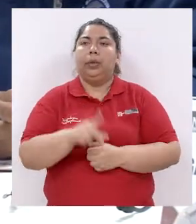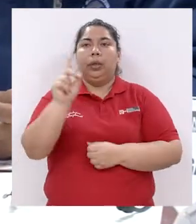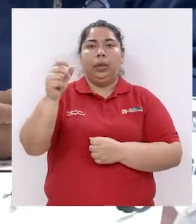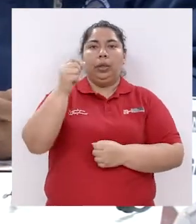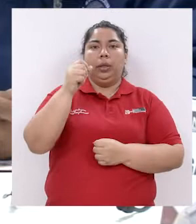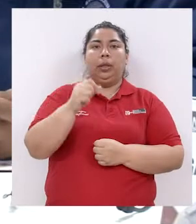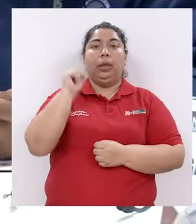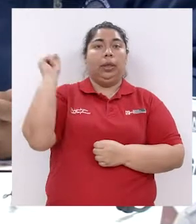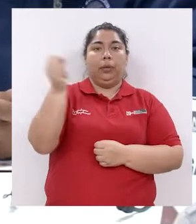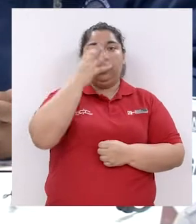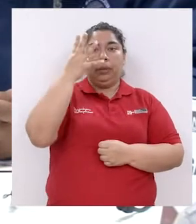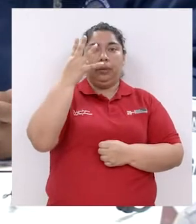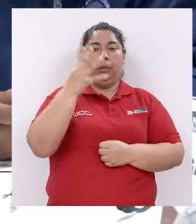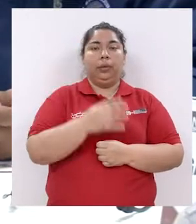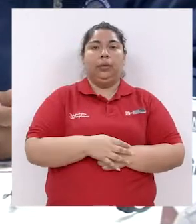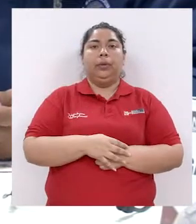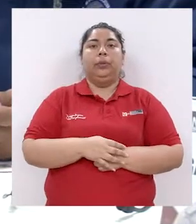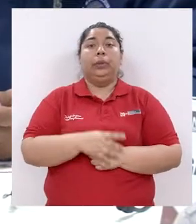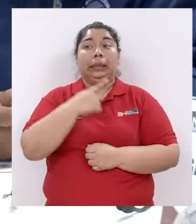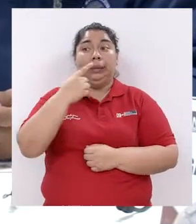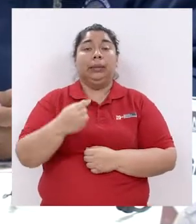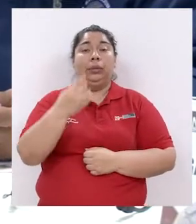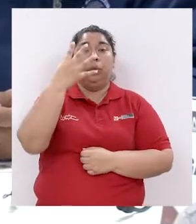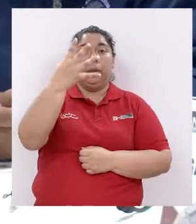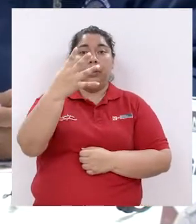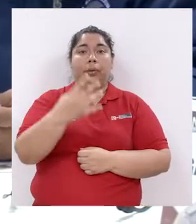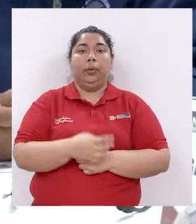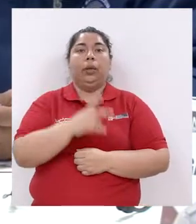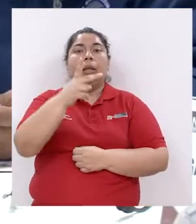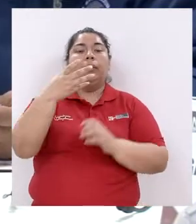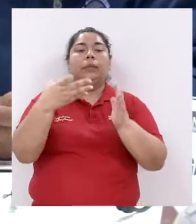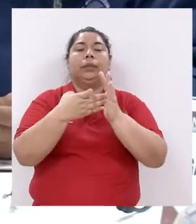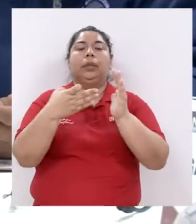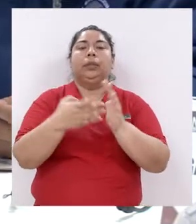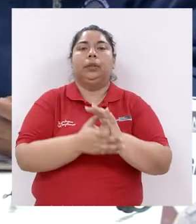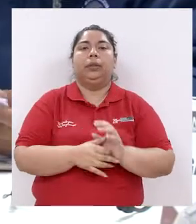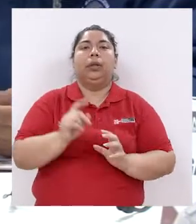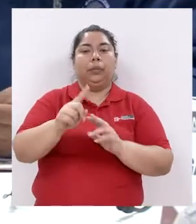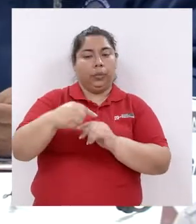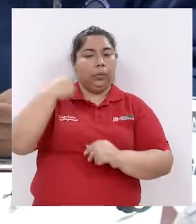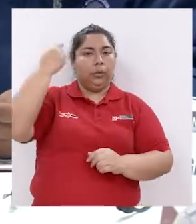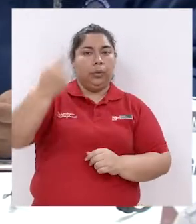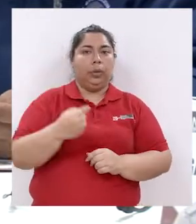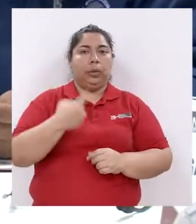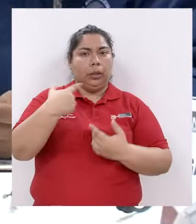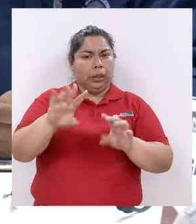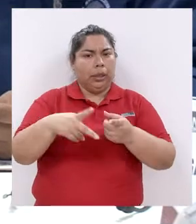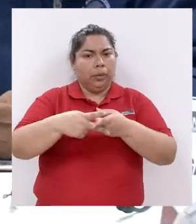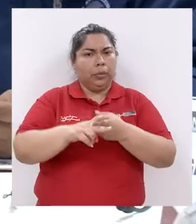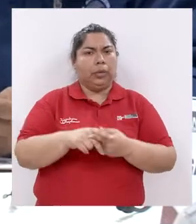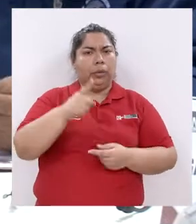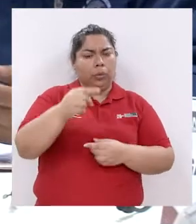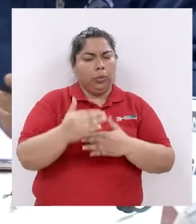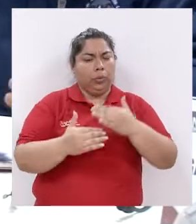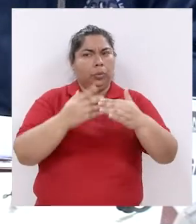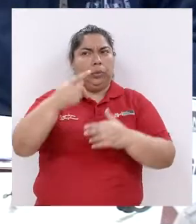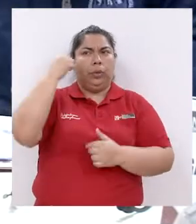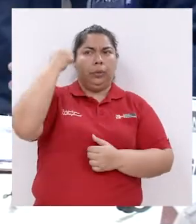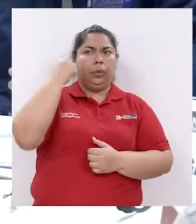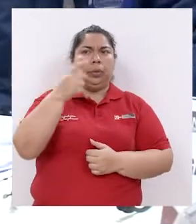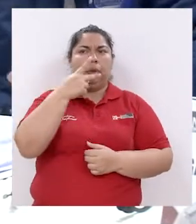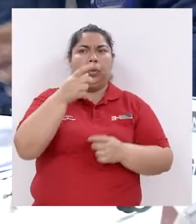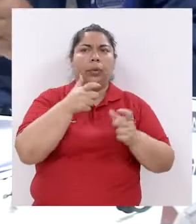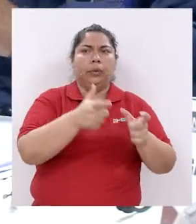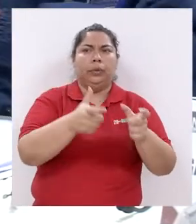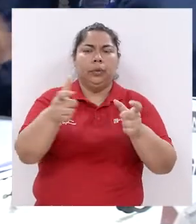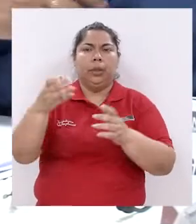Y el cuarto, en realidad son 4 temas, el de la fiscalización. El próximo año estamos arrancando con mucha fuerza el